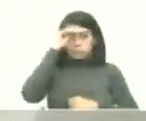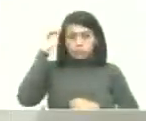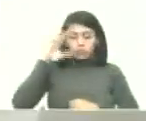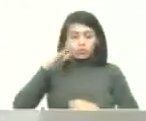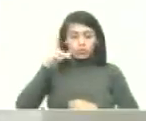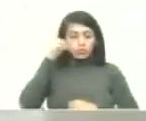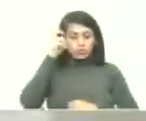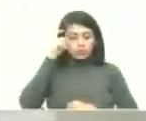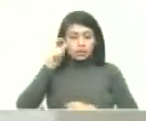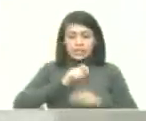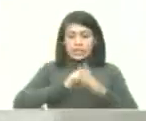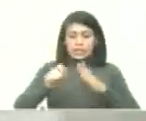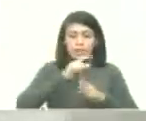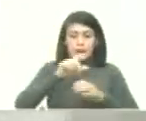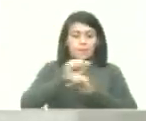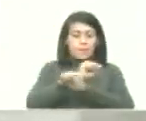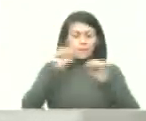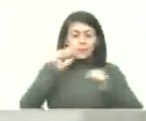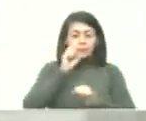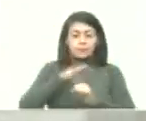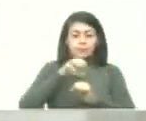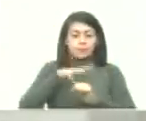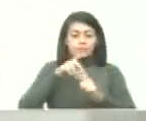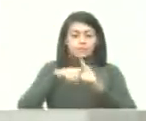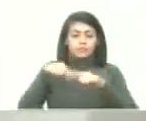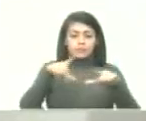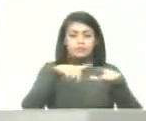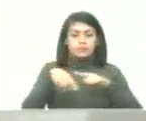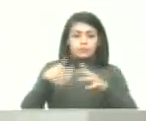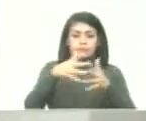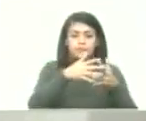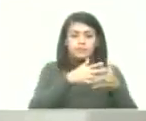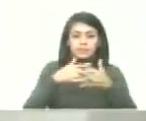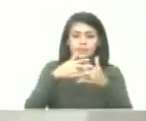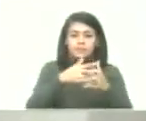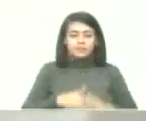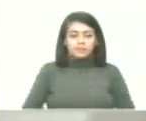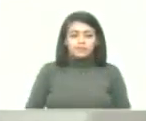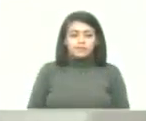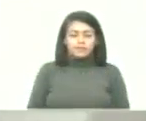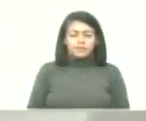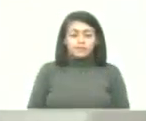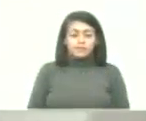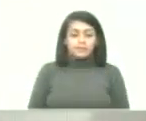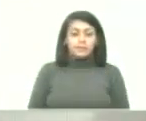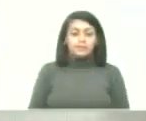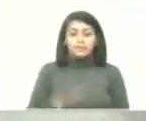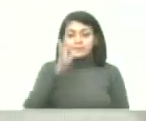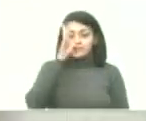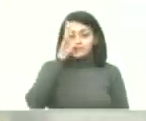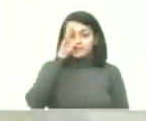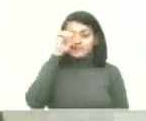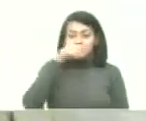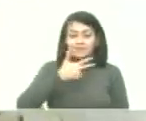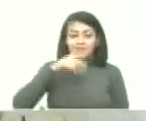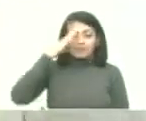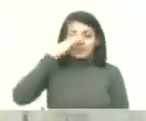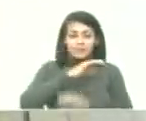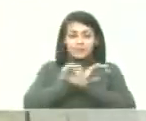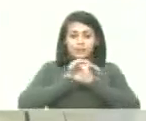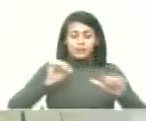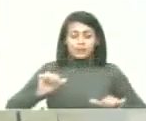un triqui-traqui dando un discurso en un mitin allá en Estados Unidos, que se burló de nuestros guardias